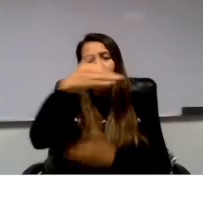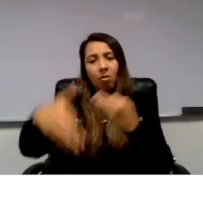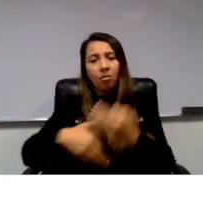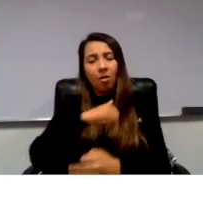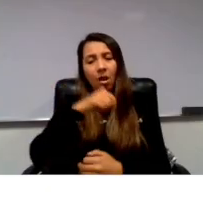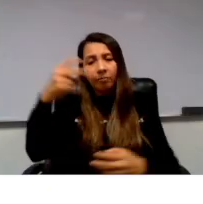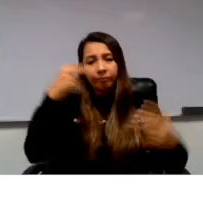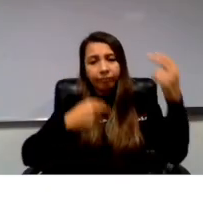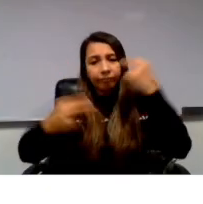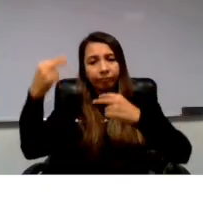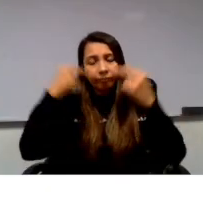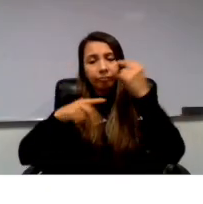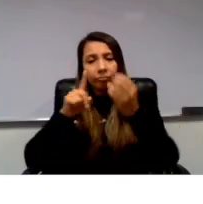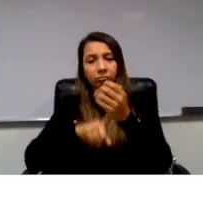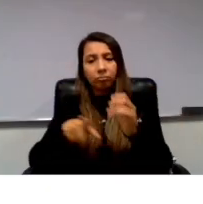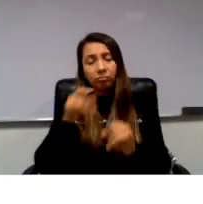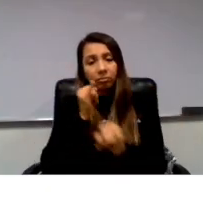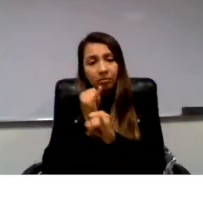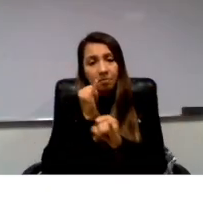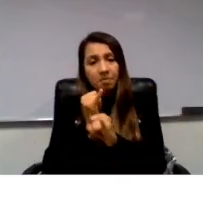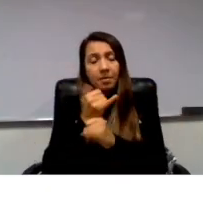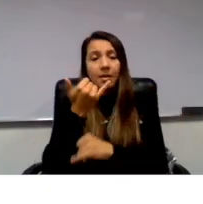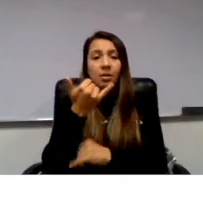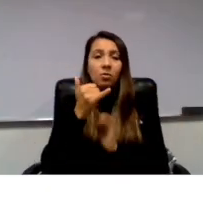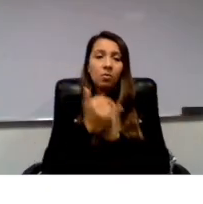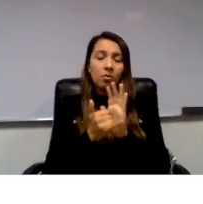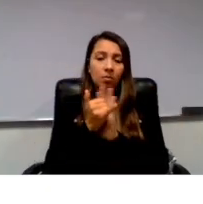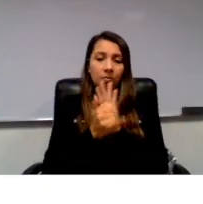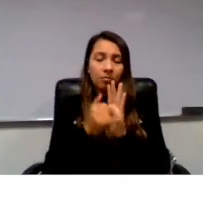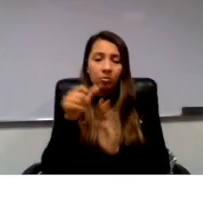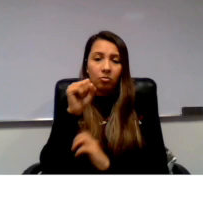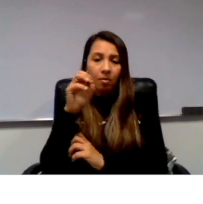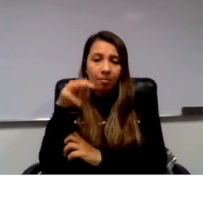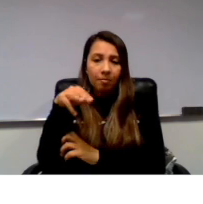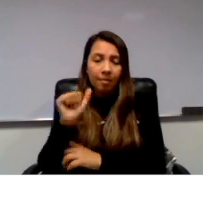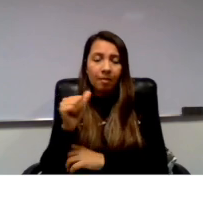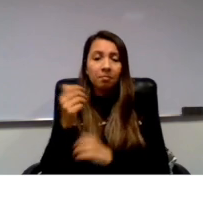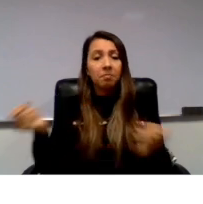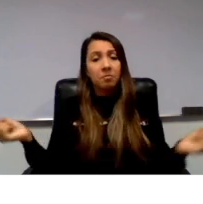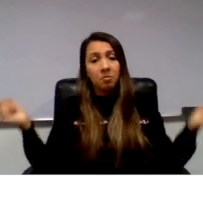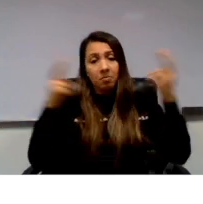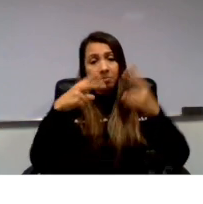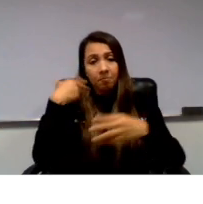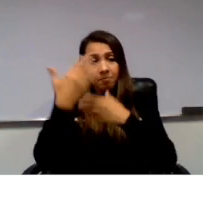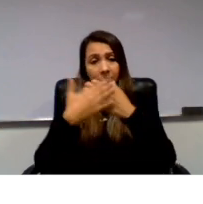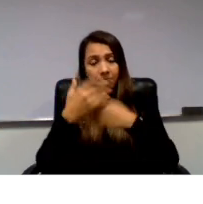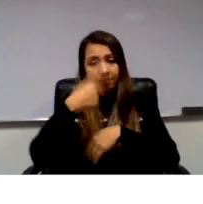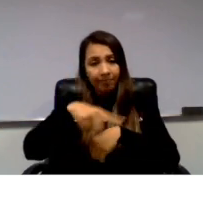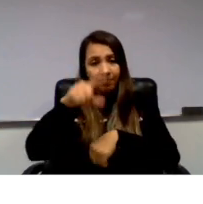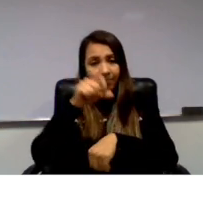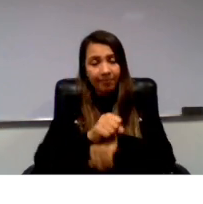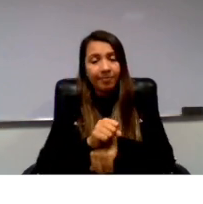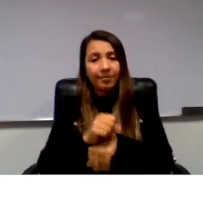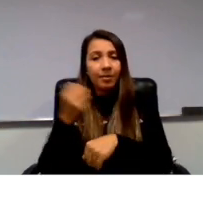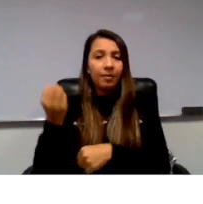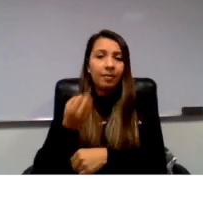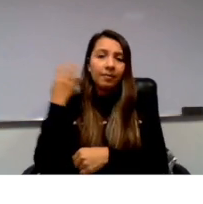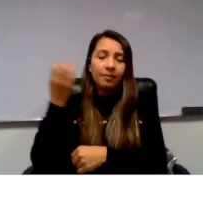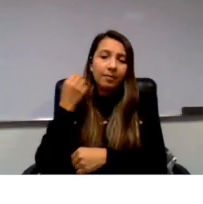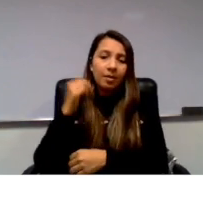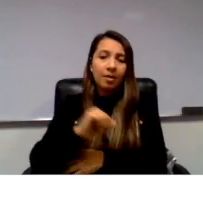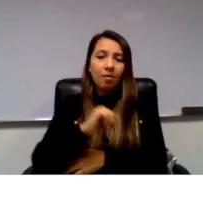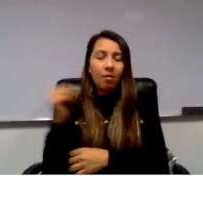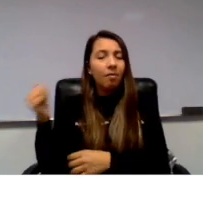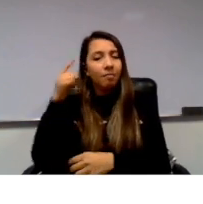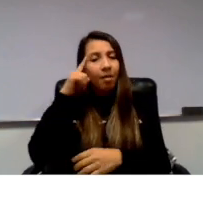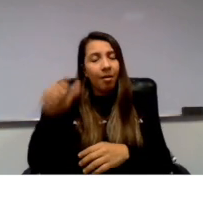nos siguen a través de las redes sociales y el canal de YouTube de la Sociedad. Y nos vemos la próxima semana en una conferencia